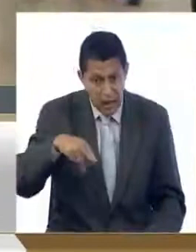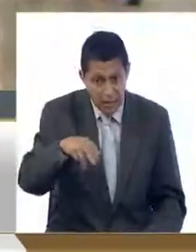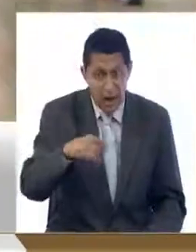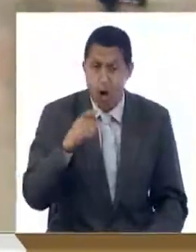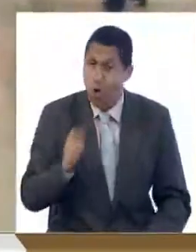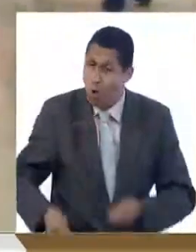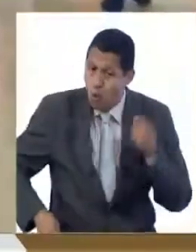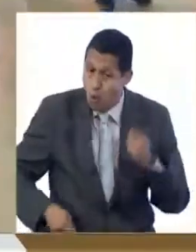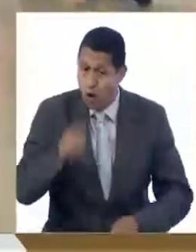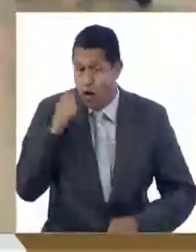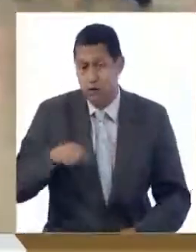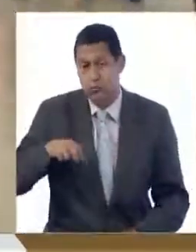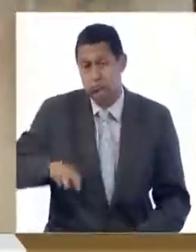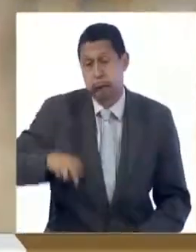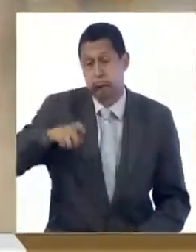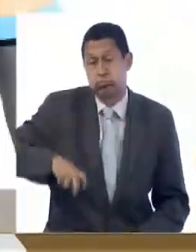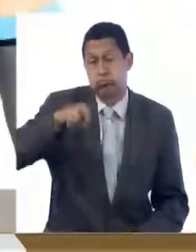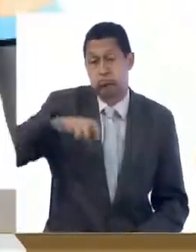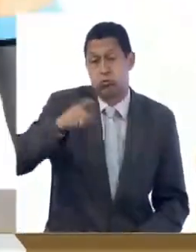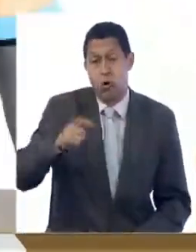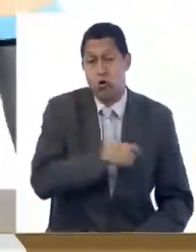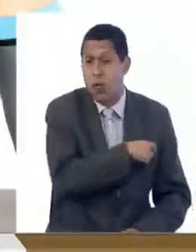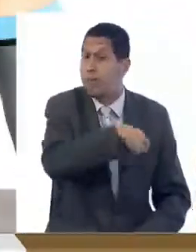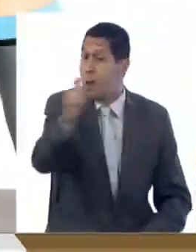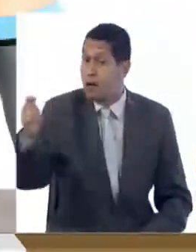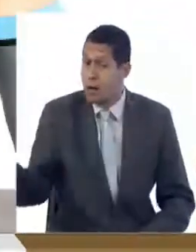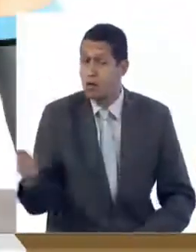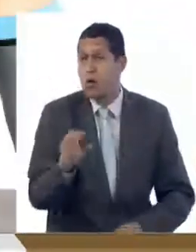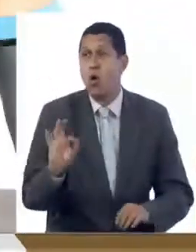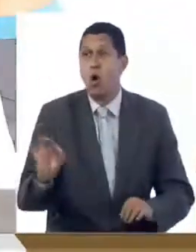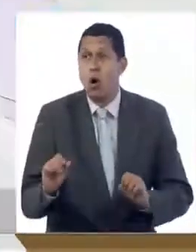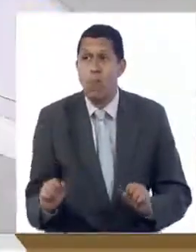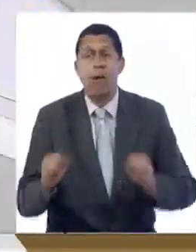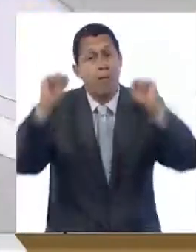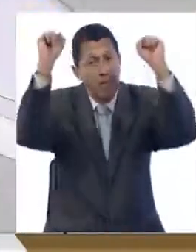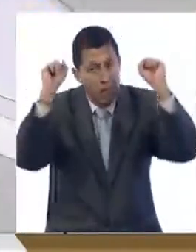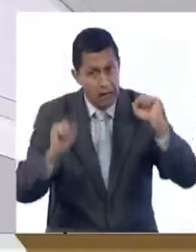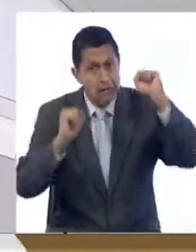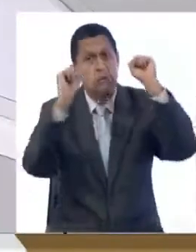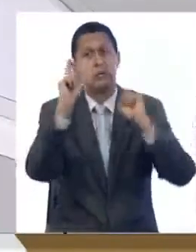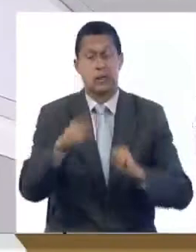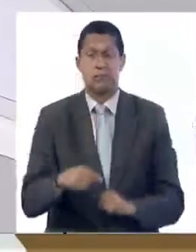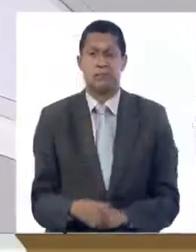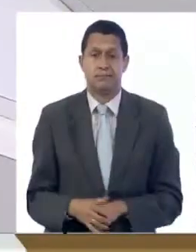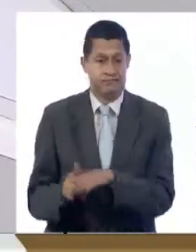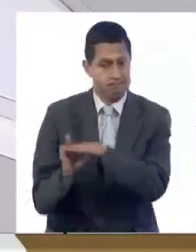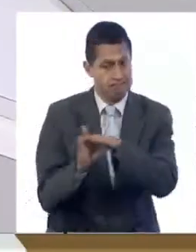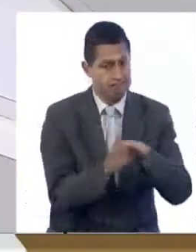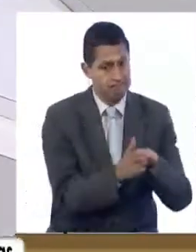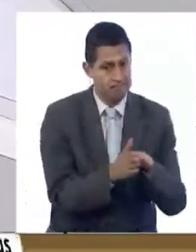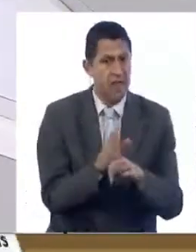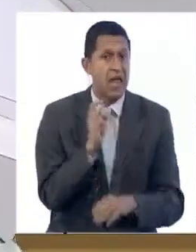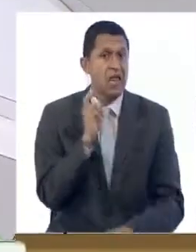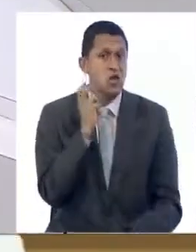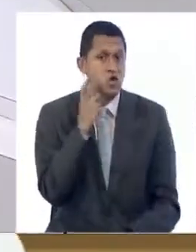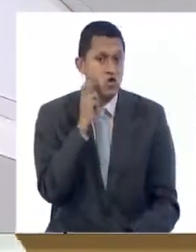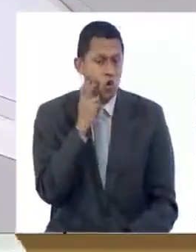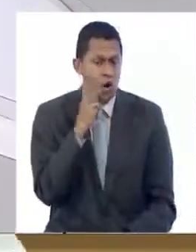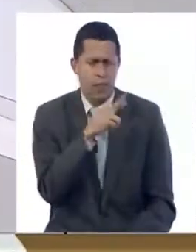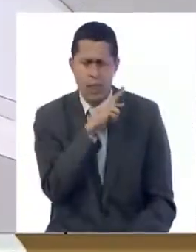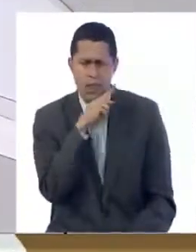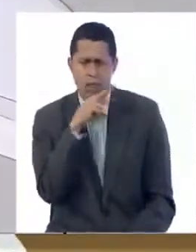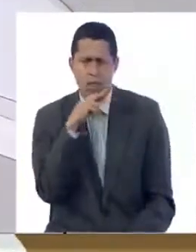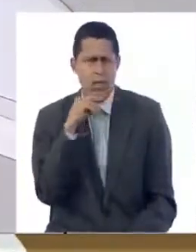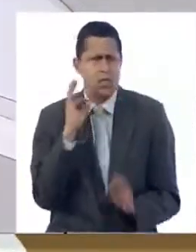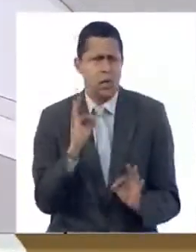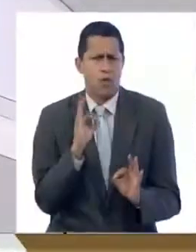correr, subir escaleras, jugar tenis y levantar pesas. Y hablemos ahora del chocolate, ese delicioso sabor